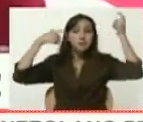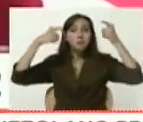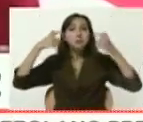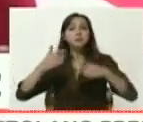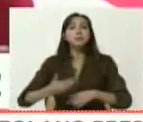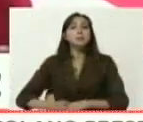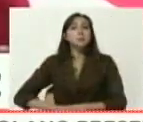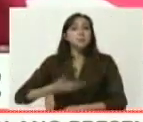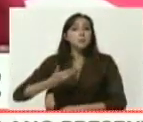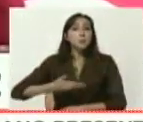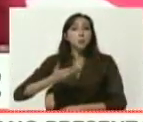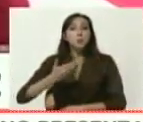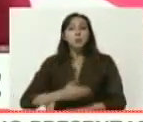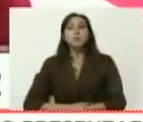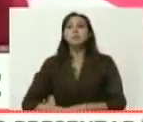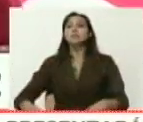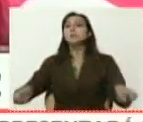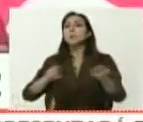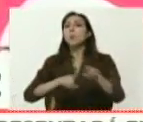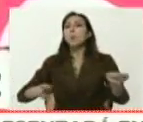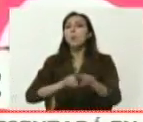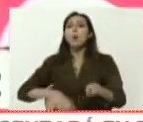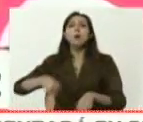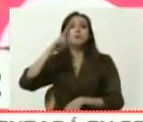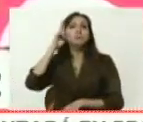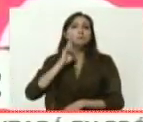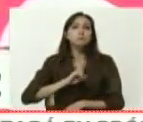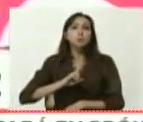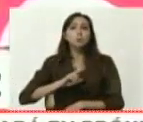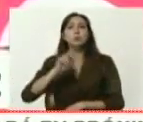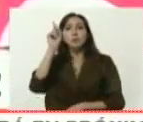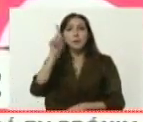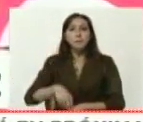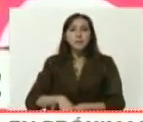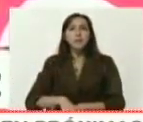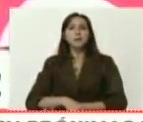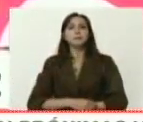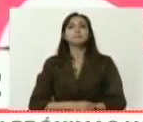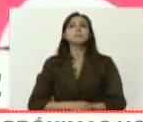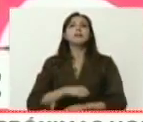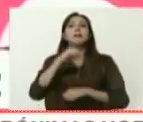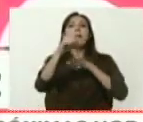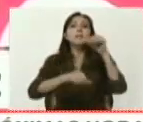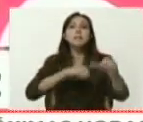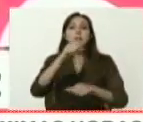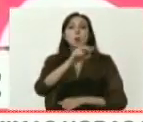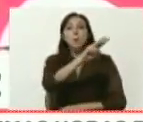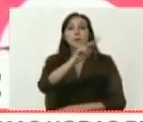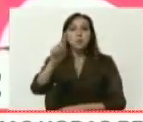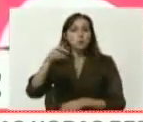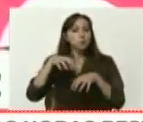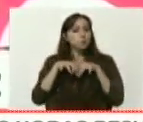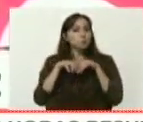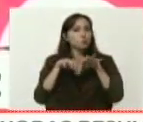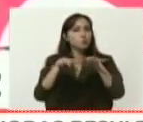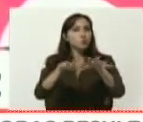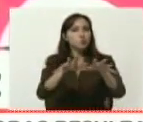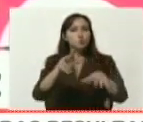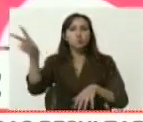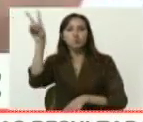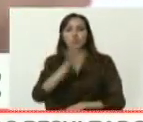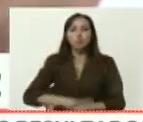el bolivarianismo del siglo XXI, está regado por todas partes, camarada Yuri.